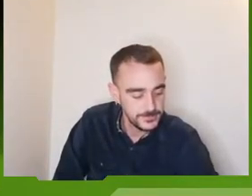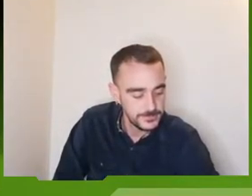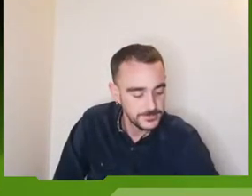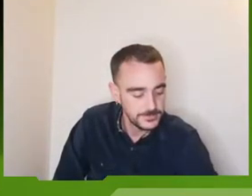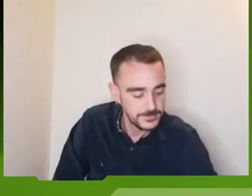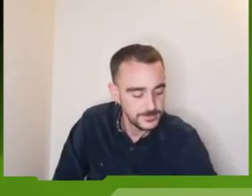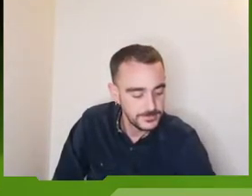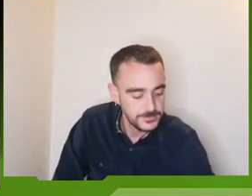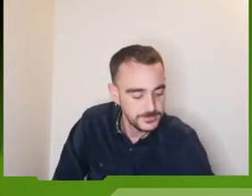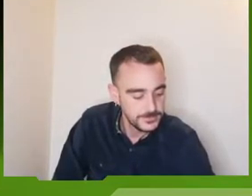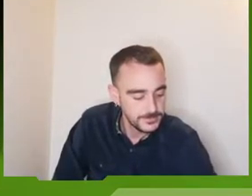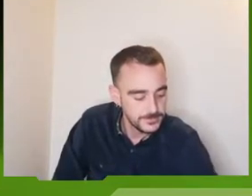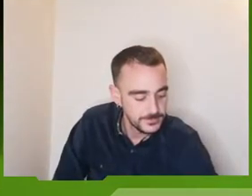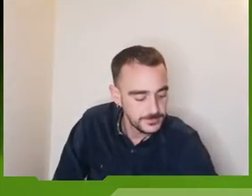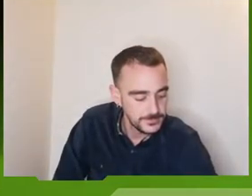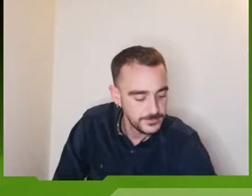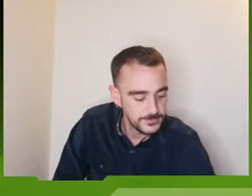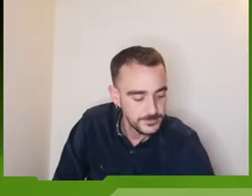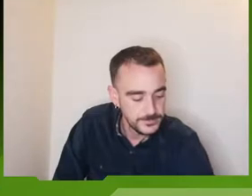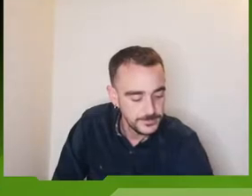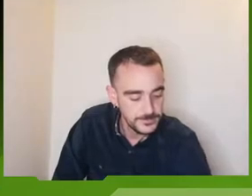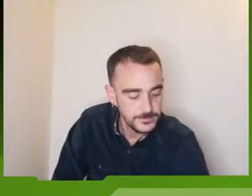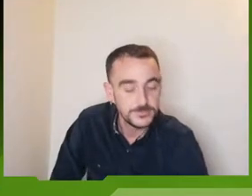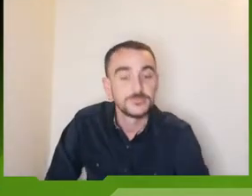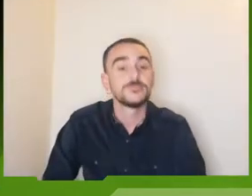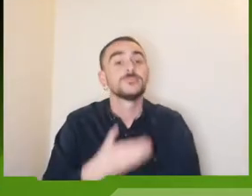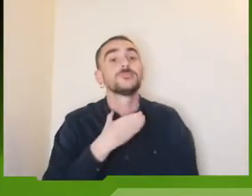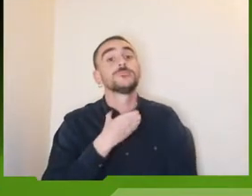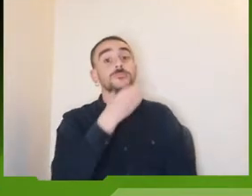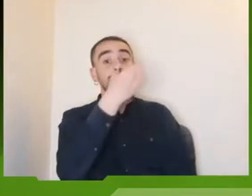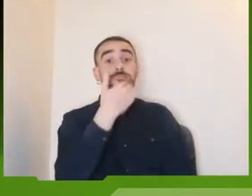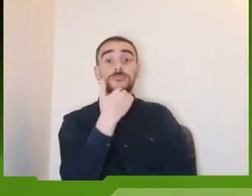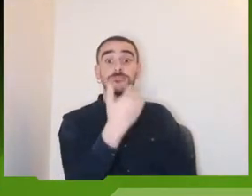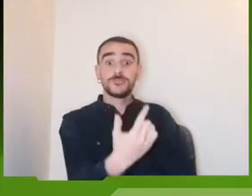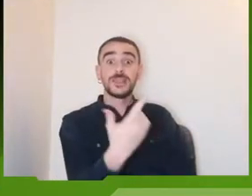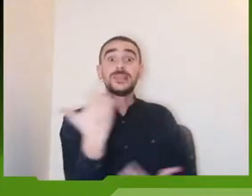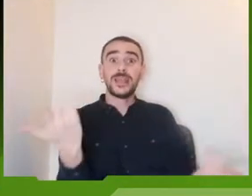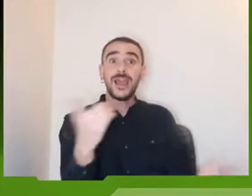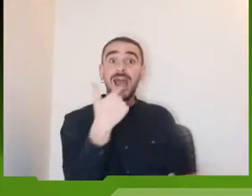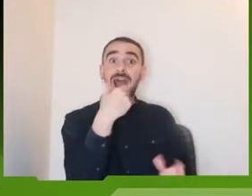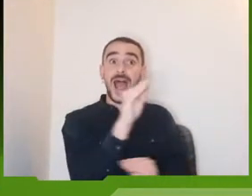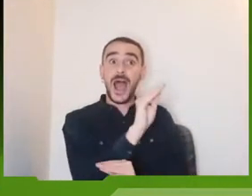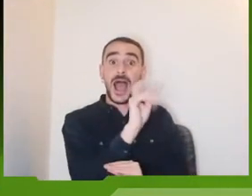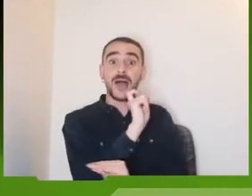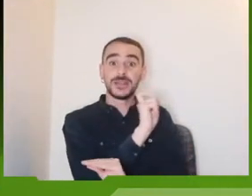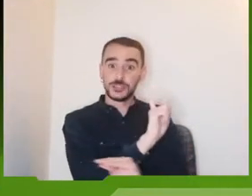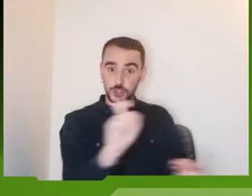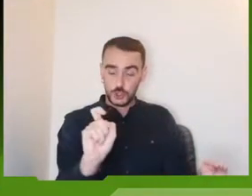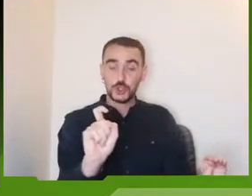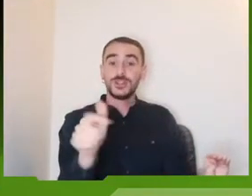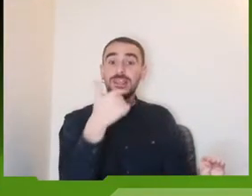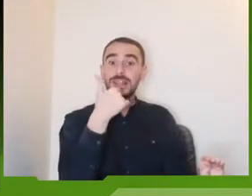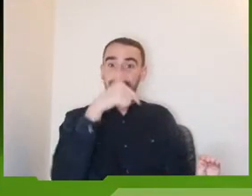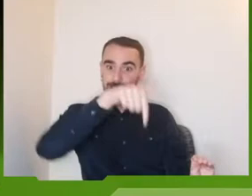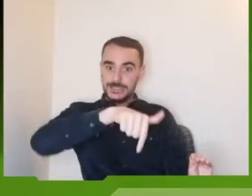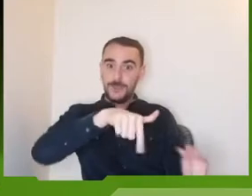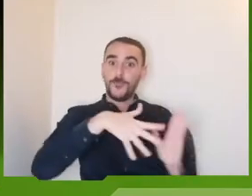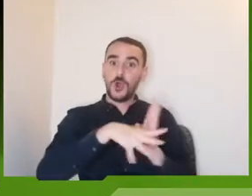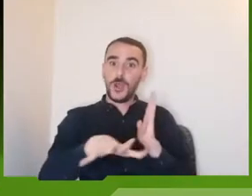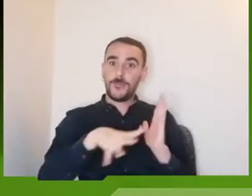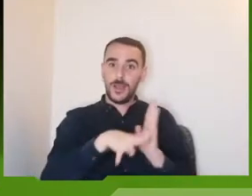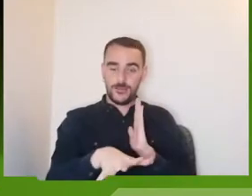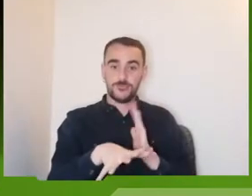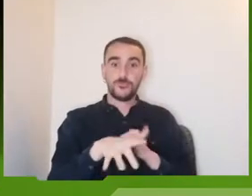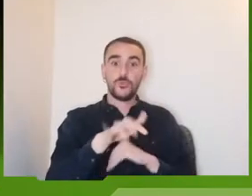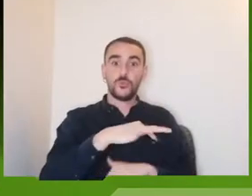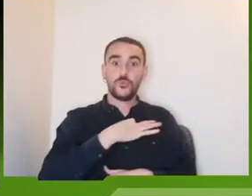Que por cierto, recordamos eso de que este programa está pensado para que podáis hacer la receta como a tiempo real junto con